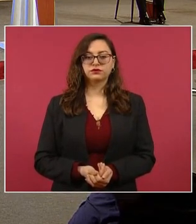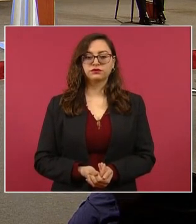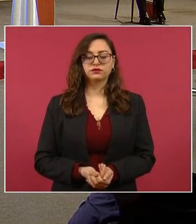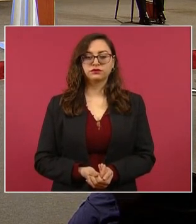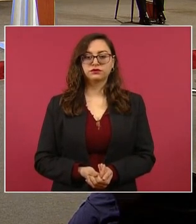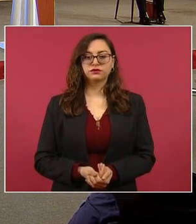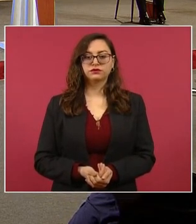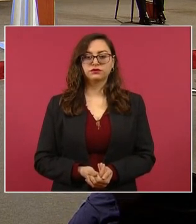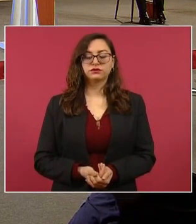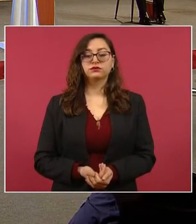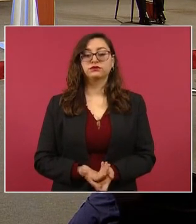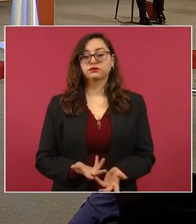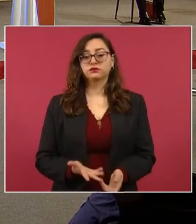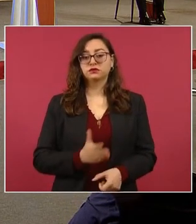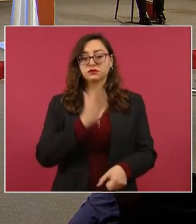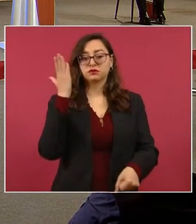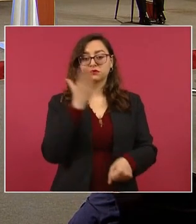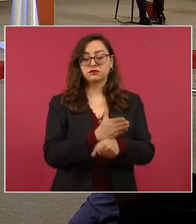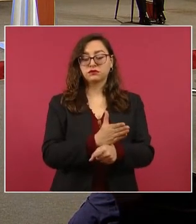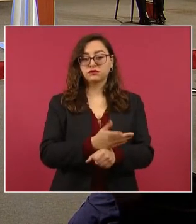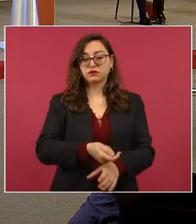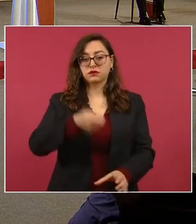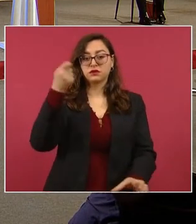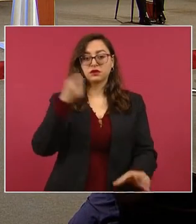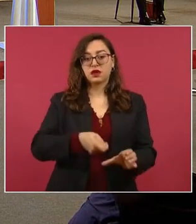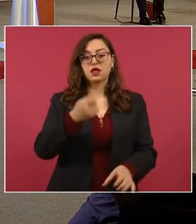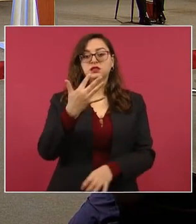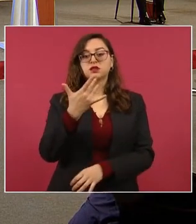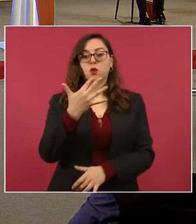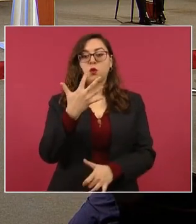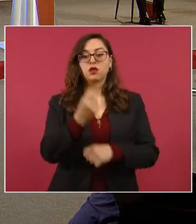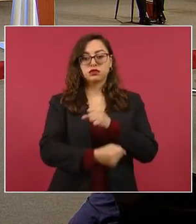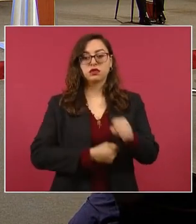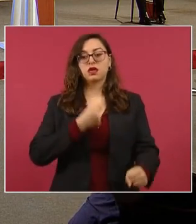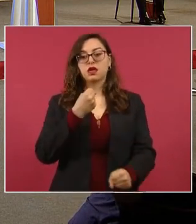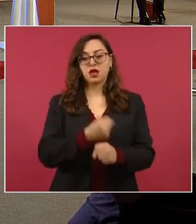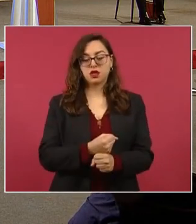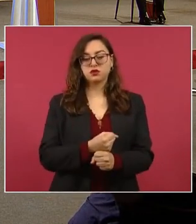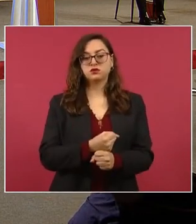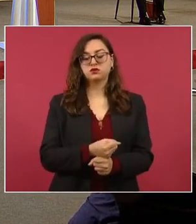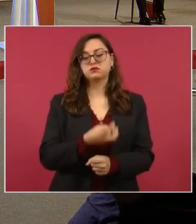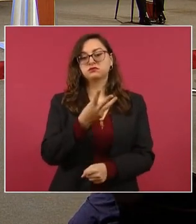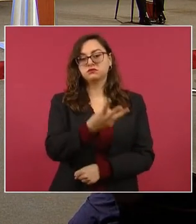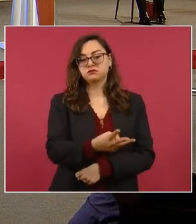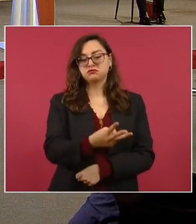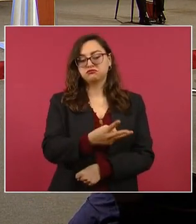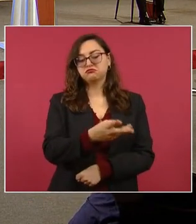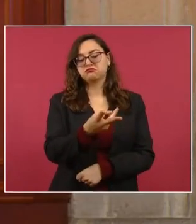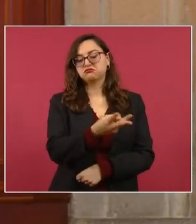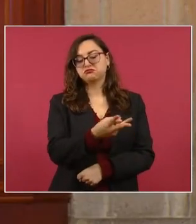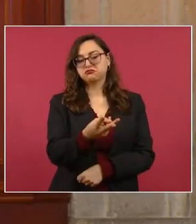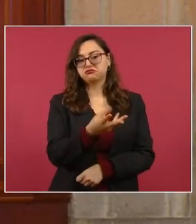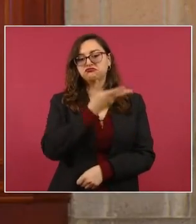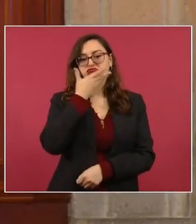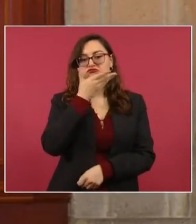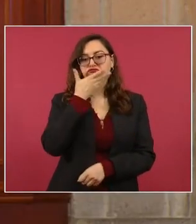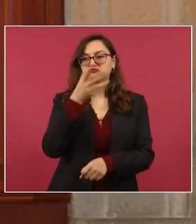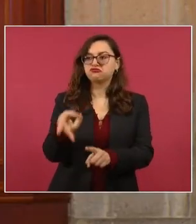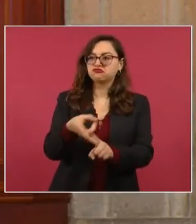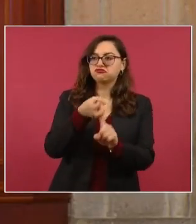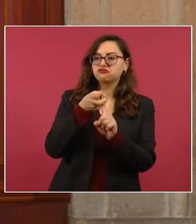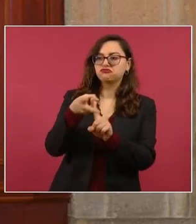Sentenciados a 50 años de prisión, en este caso por secuestro agravado en Tijuana, la Fiscalía de este